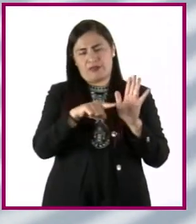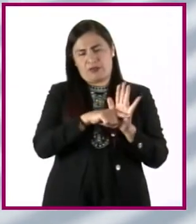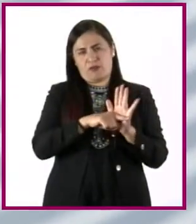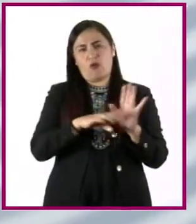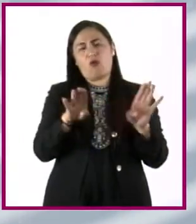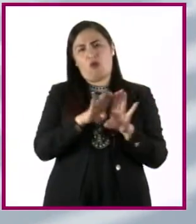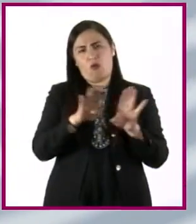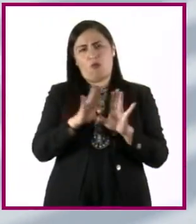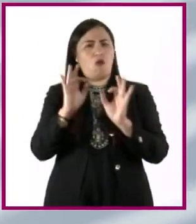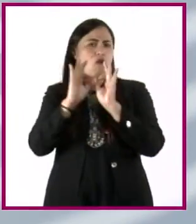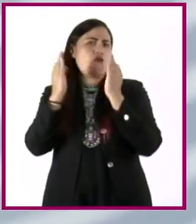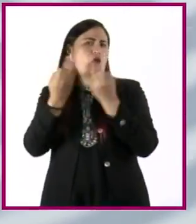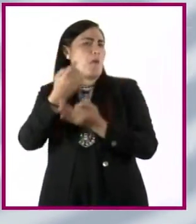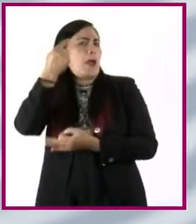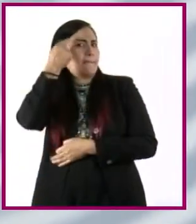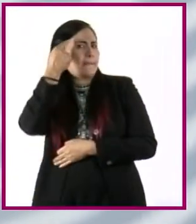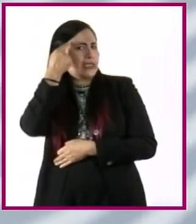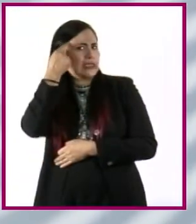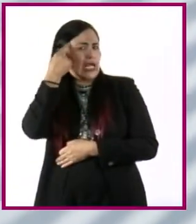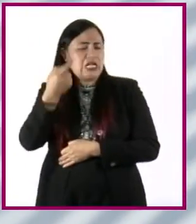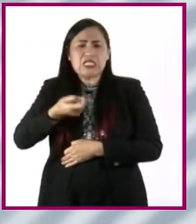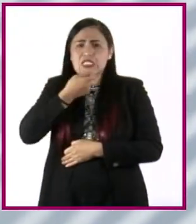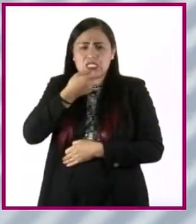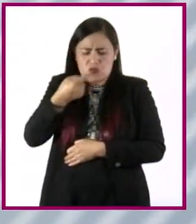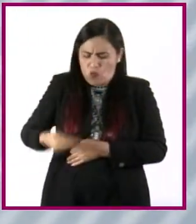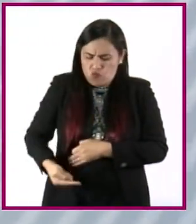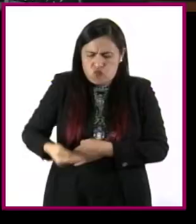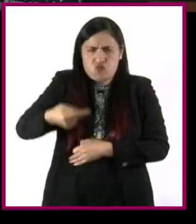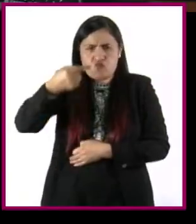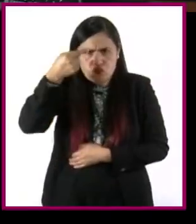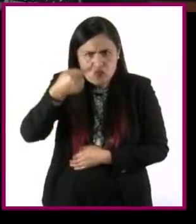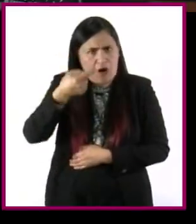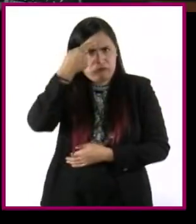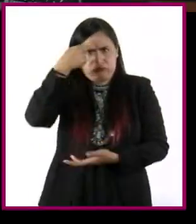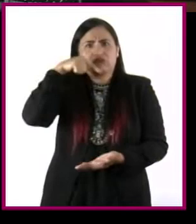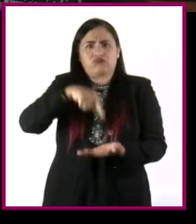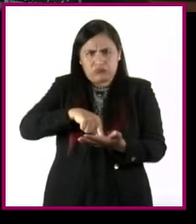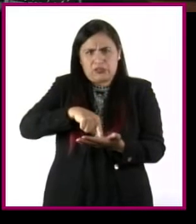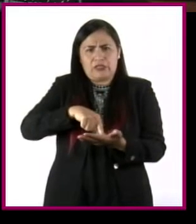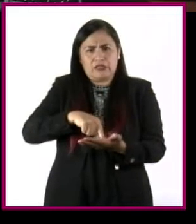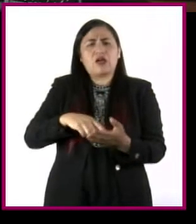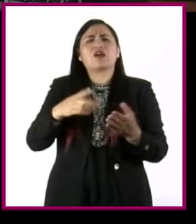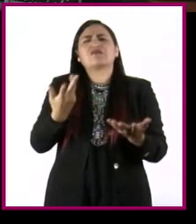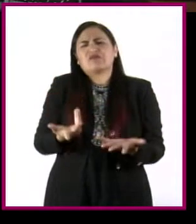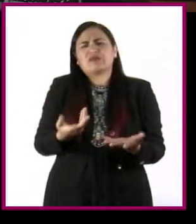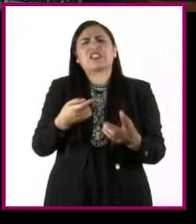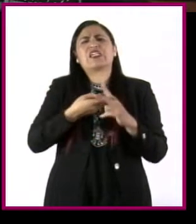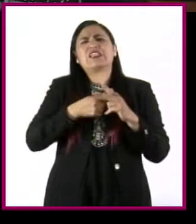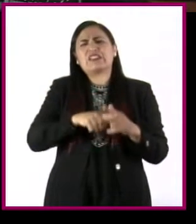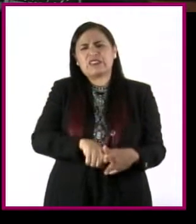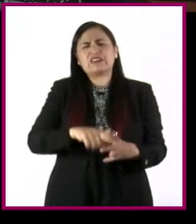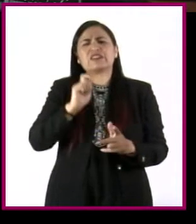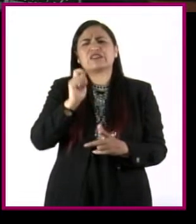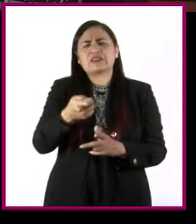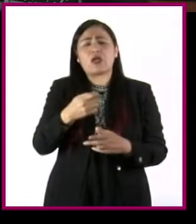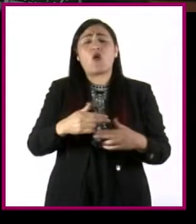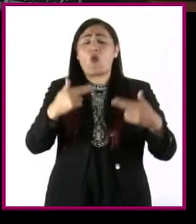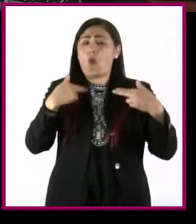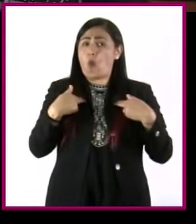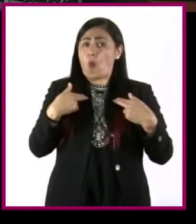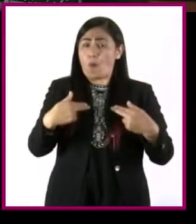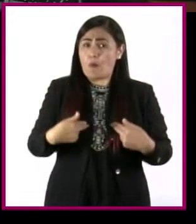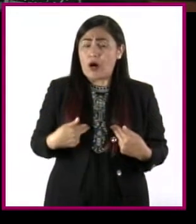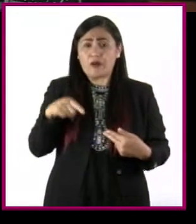de pensar adoptada desde la infancia. Esta forma de pensar surge de la necesidad que tiene el ser humano de